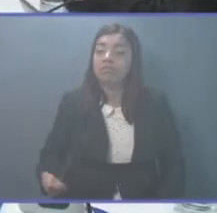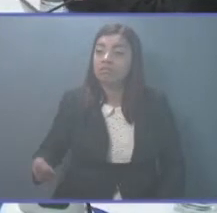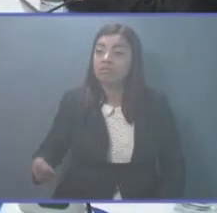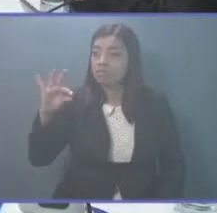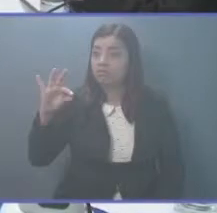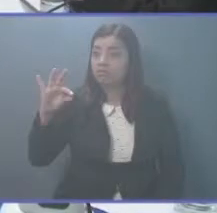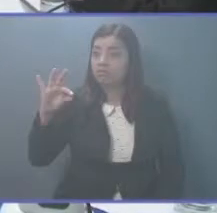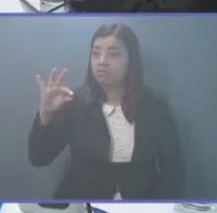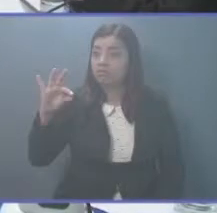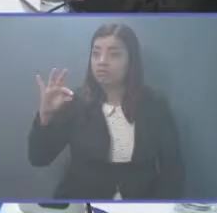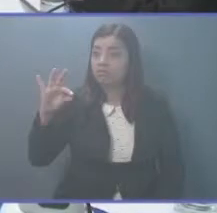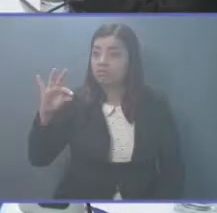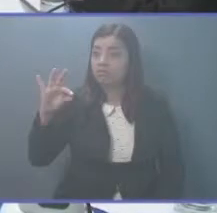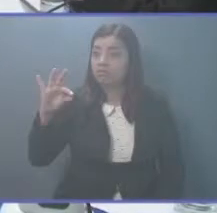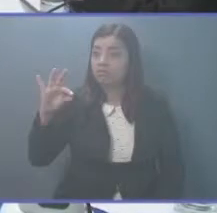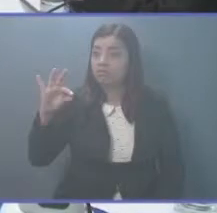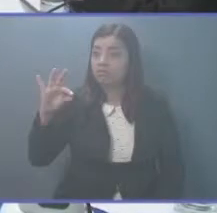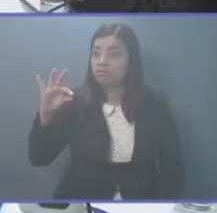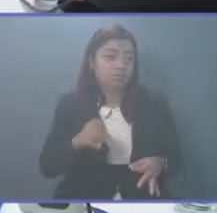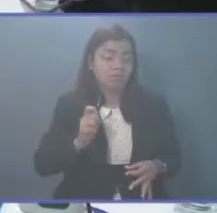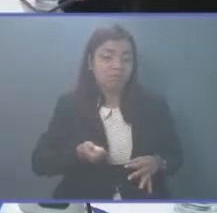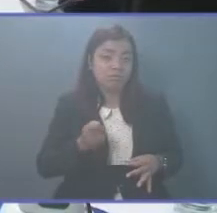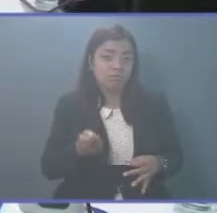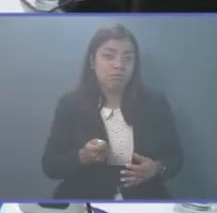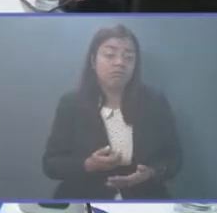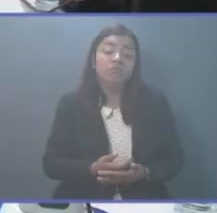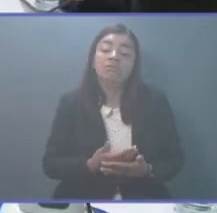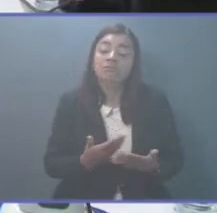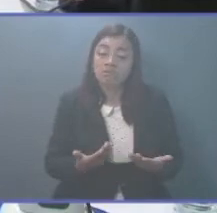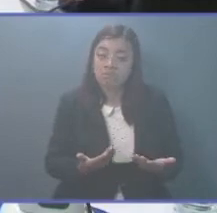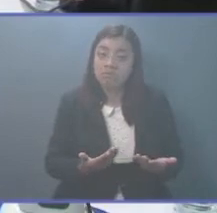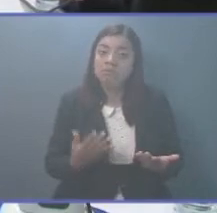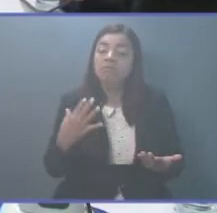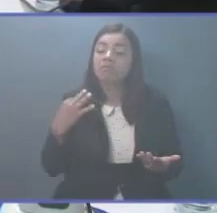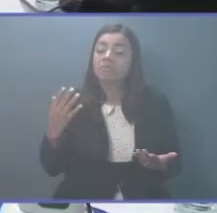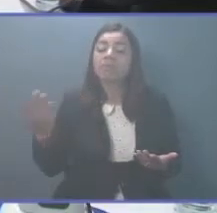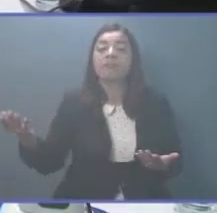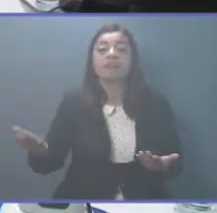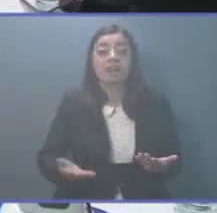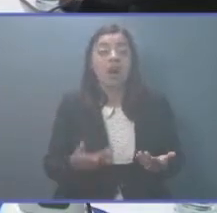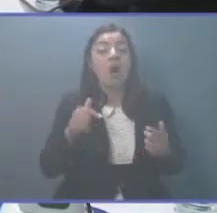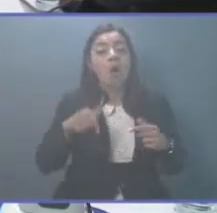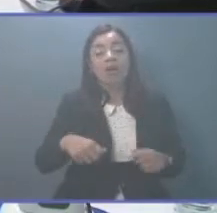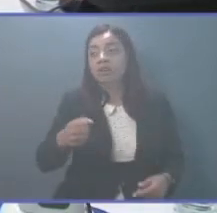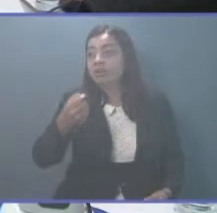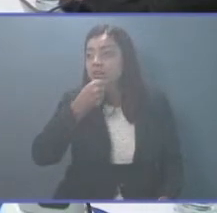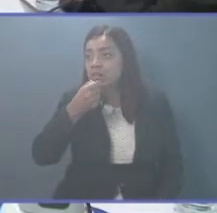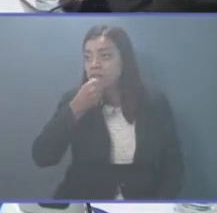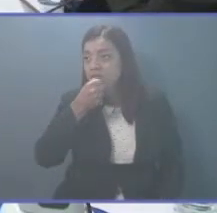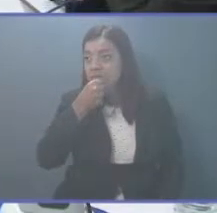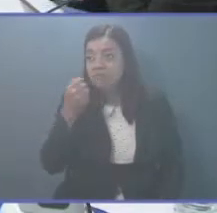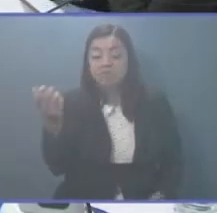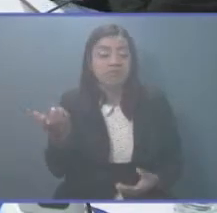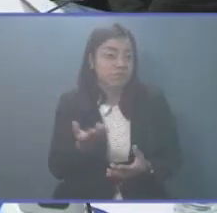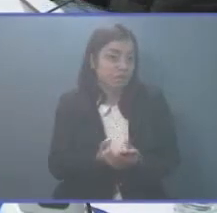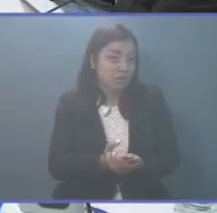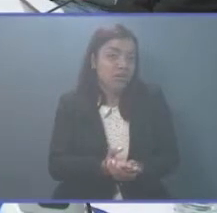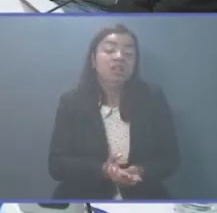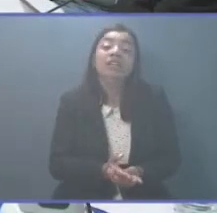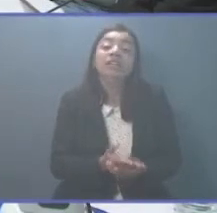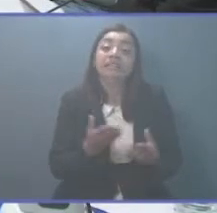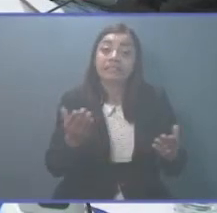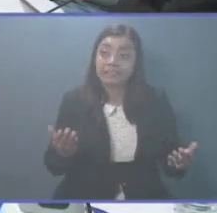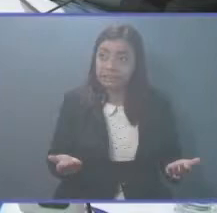también invitamos al Ministerio de Justicia y Seguridad para escucharlos. Hoy con estos insumos, nuevamente,